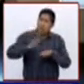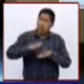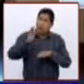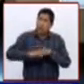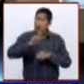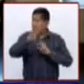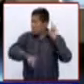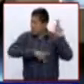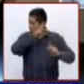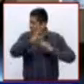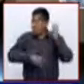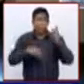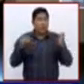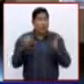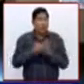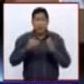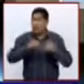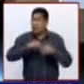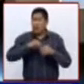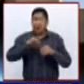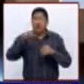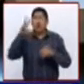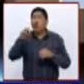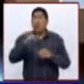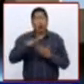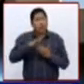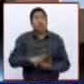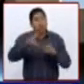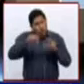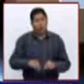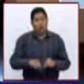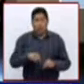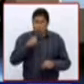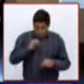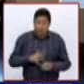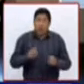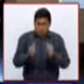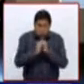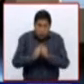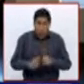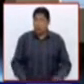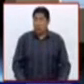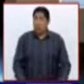población nacional que estamos en contra de toda forma de discriminación. Tú estás con la señora.